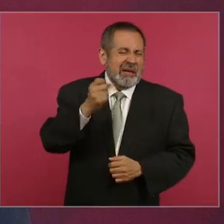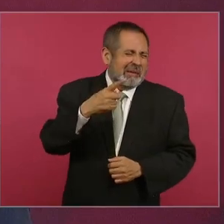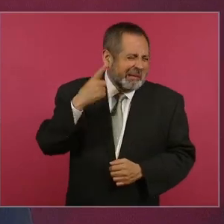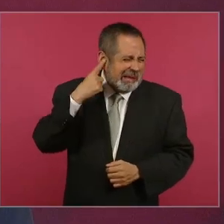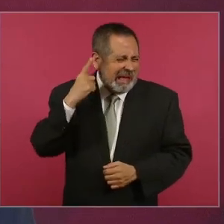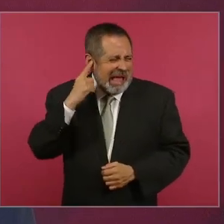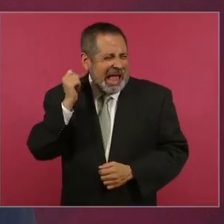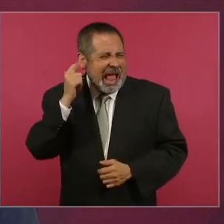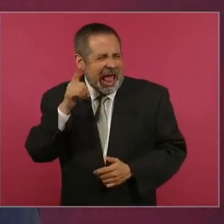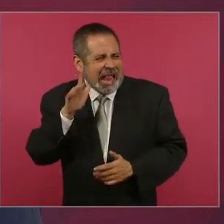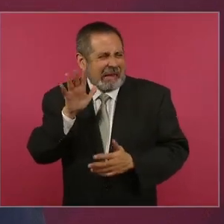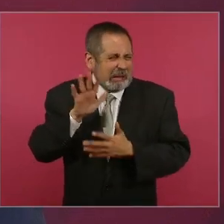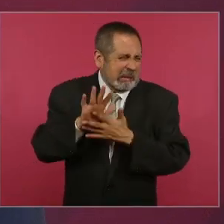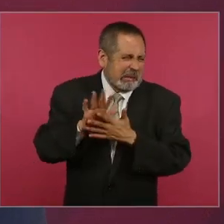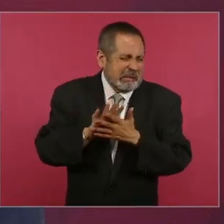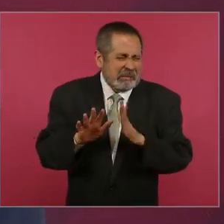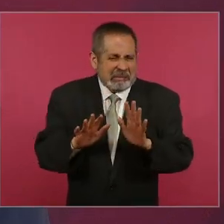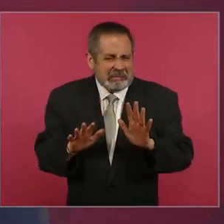un